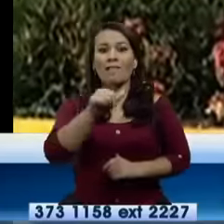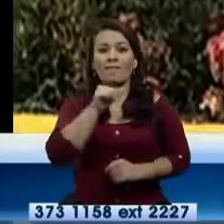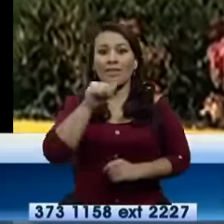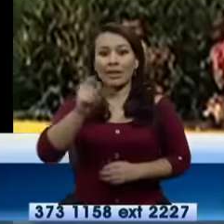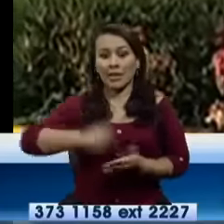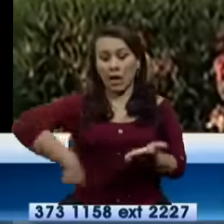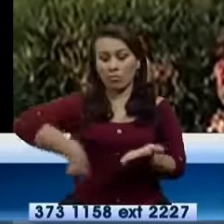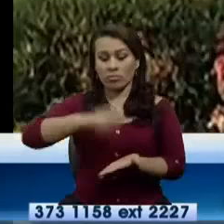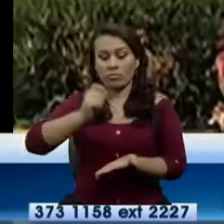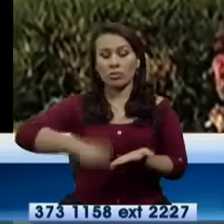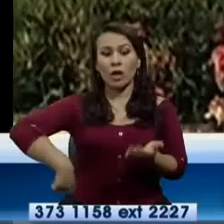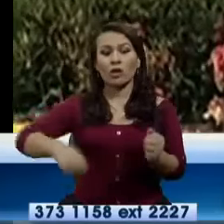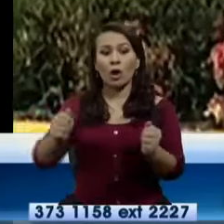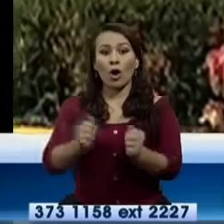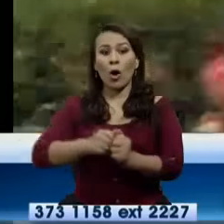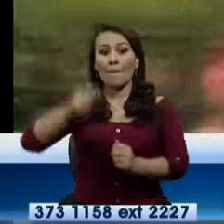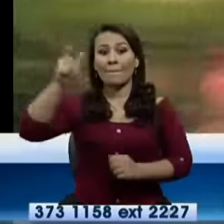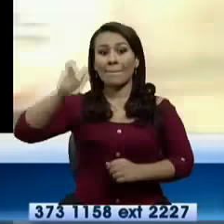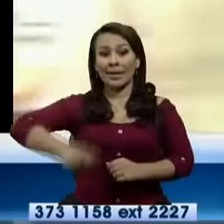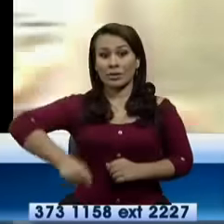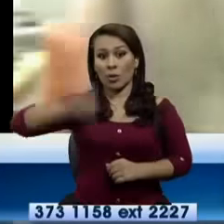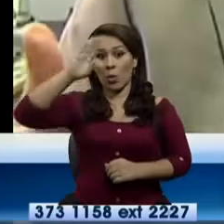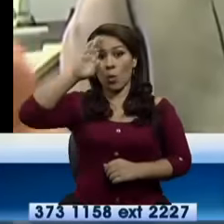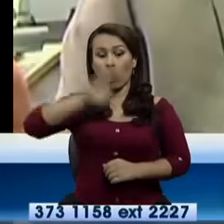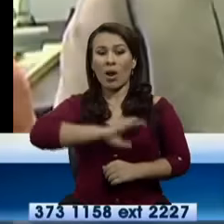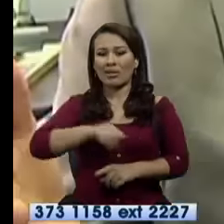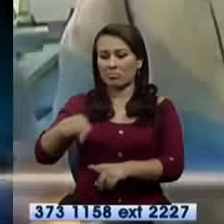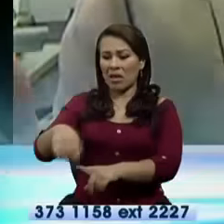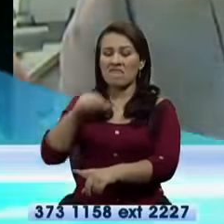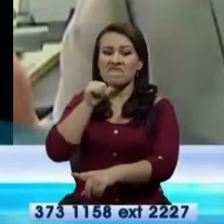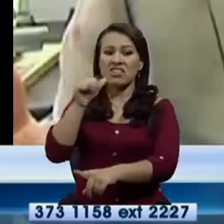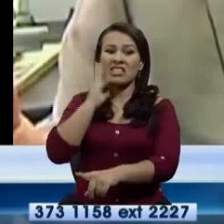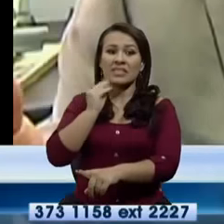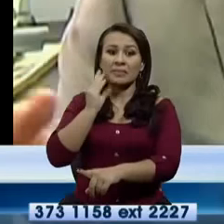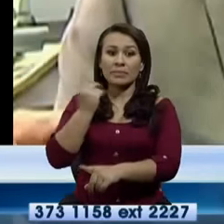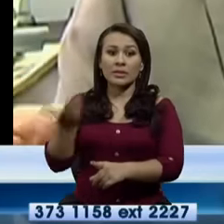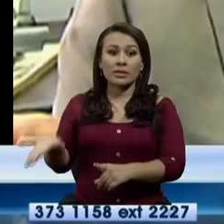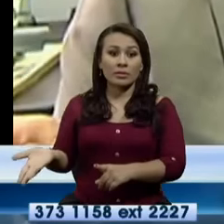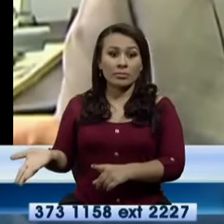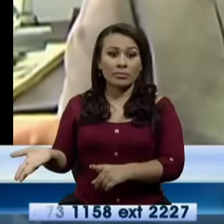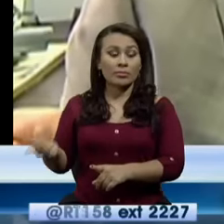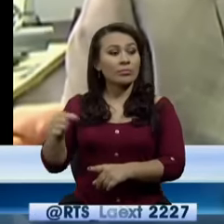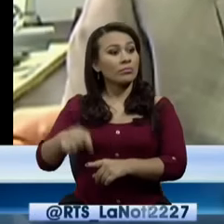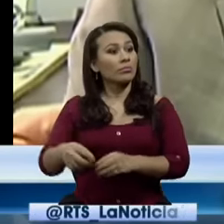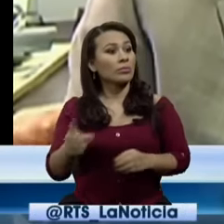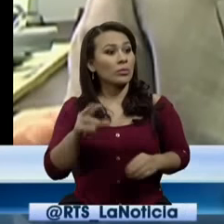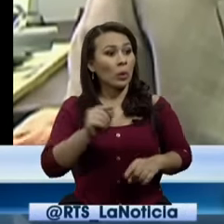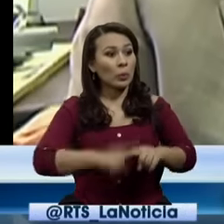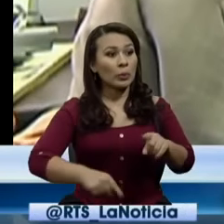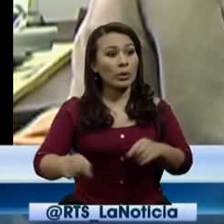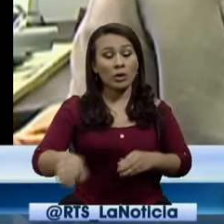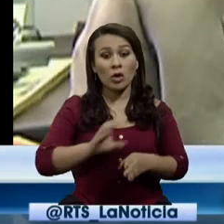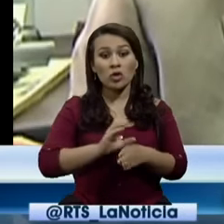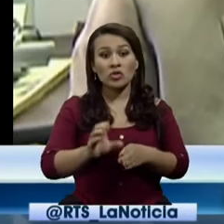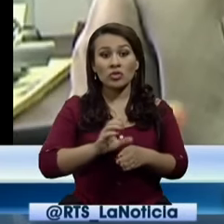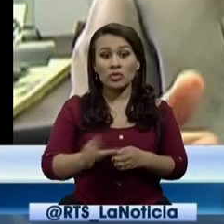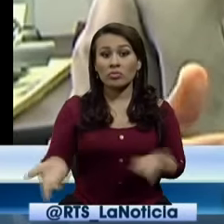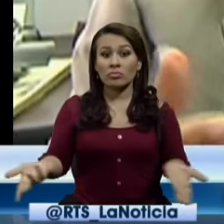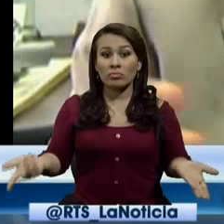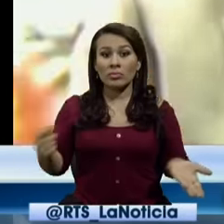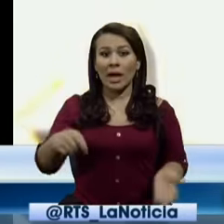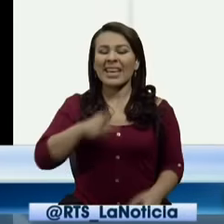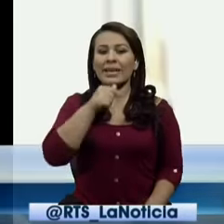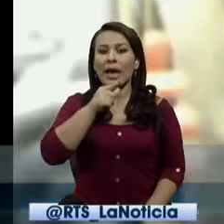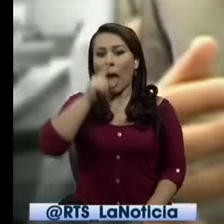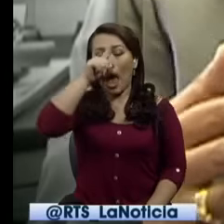personal idóneo solamente tiene un personal sin experiencia no son ni guardianes no son ni conserjes Entonces no